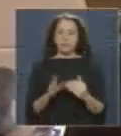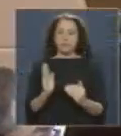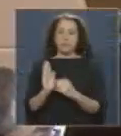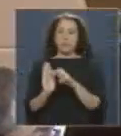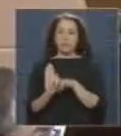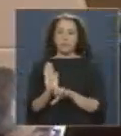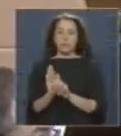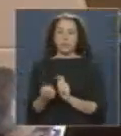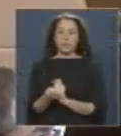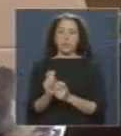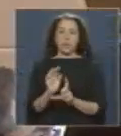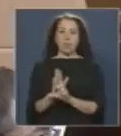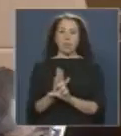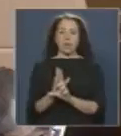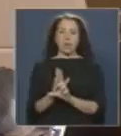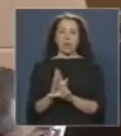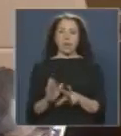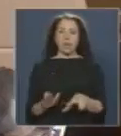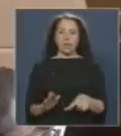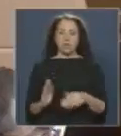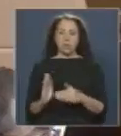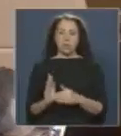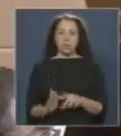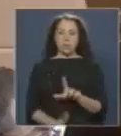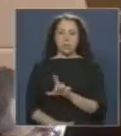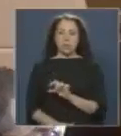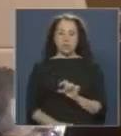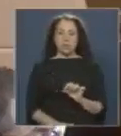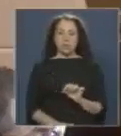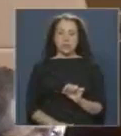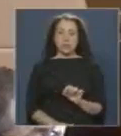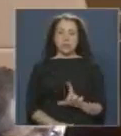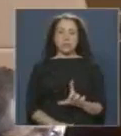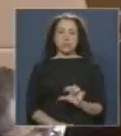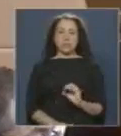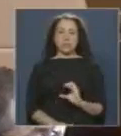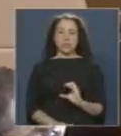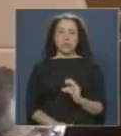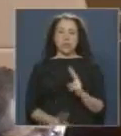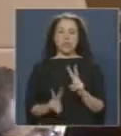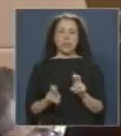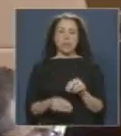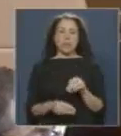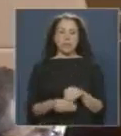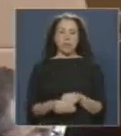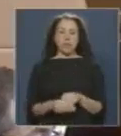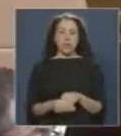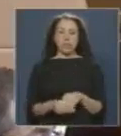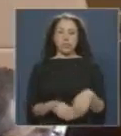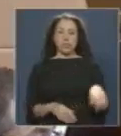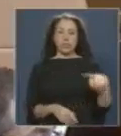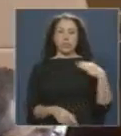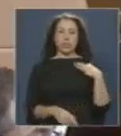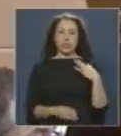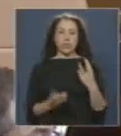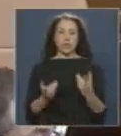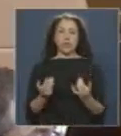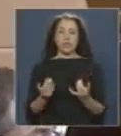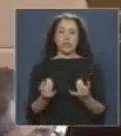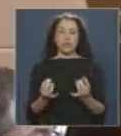que modifica la ley número 18.700, orgánica constitucional sobre votaciones populares y escrutinios